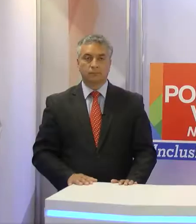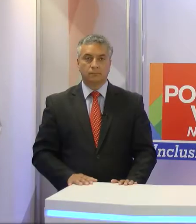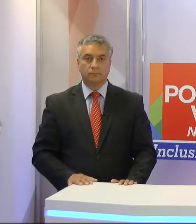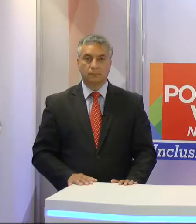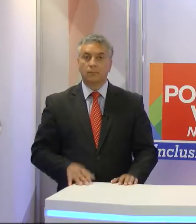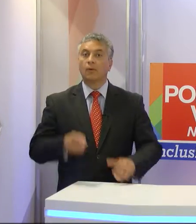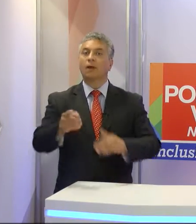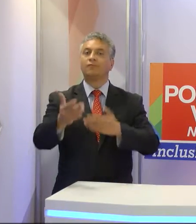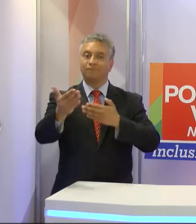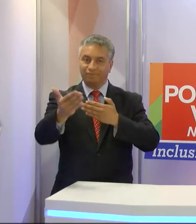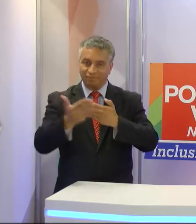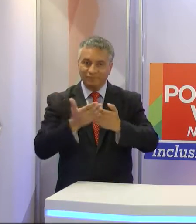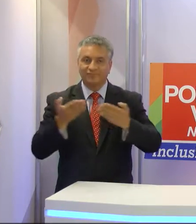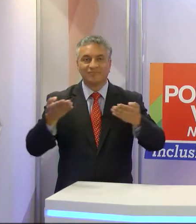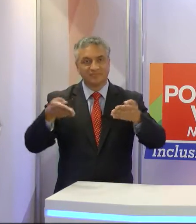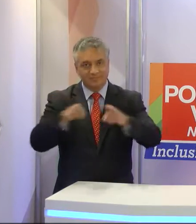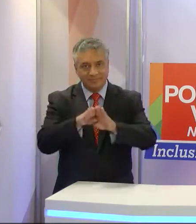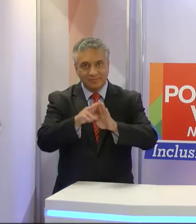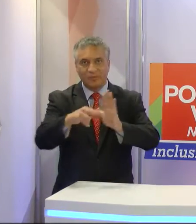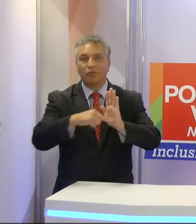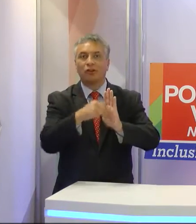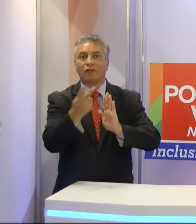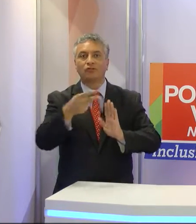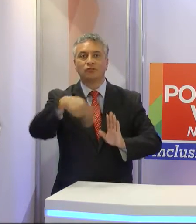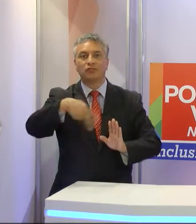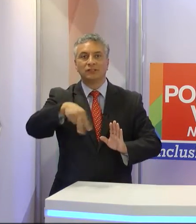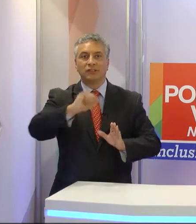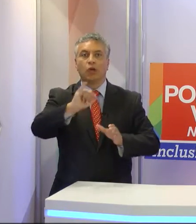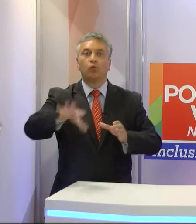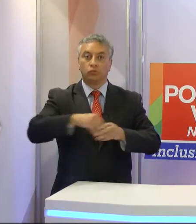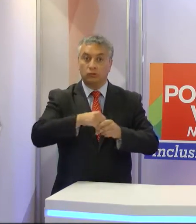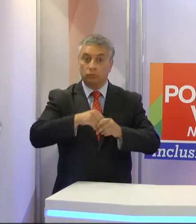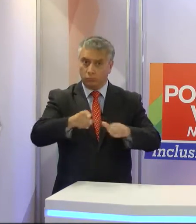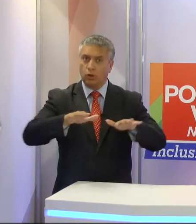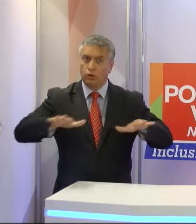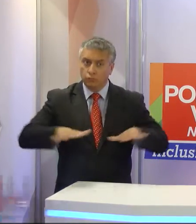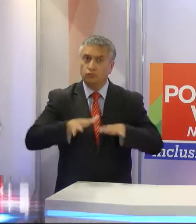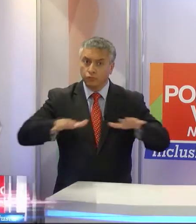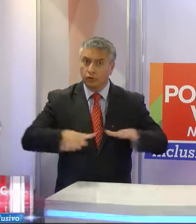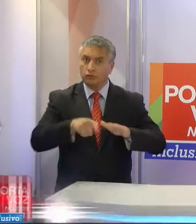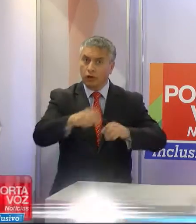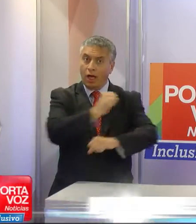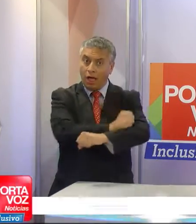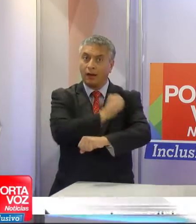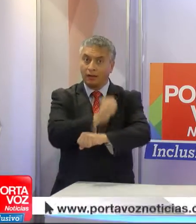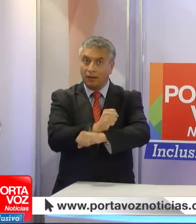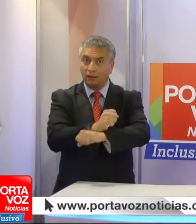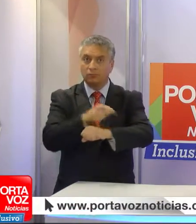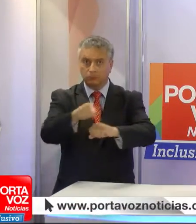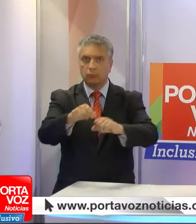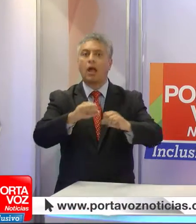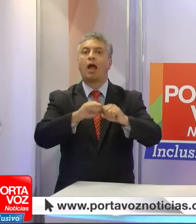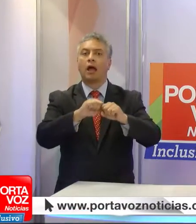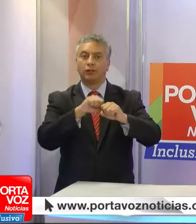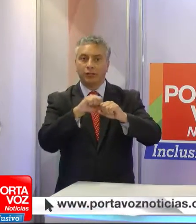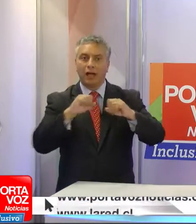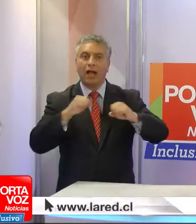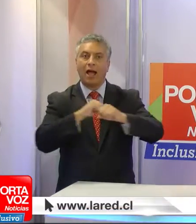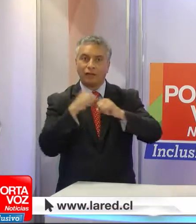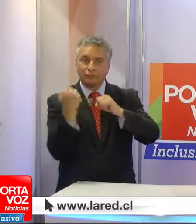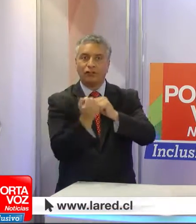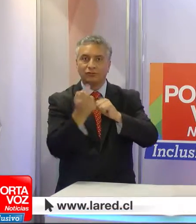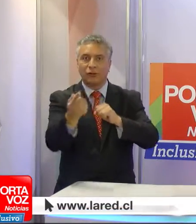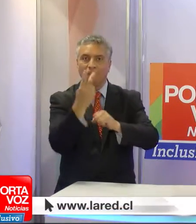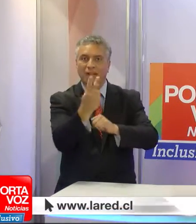Y llegamos al cierre de Portavoz Noticias Inclusivo, un esfuerzo de Arcatel, la asociación que reúne a 23 canales regionales de televisión